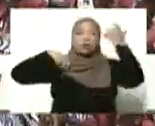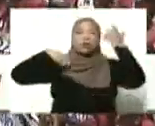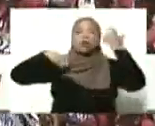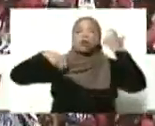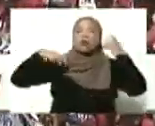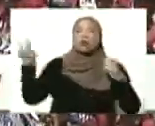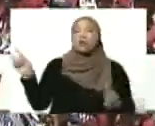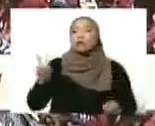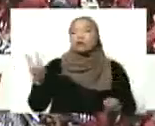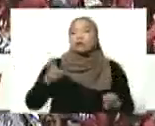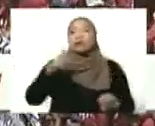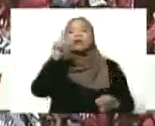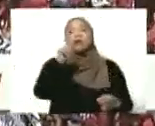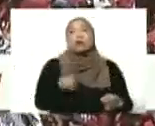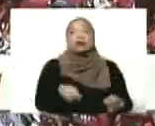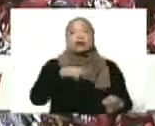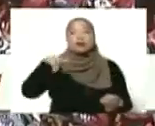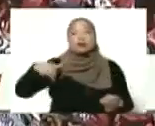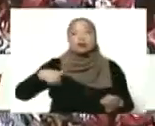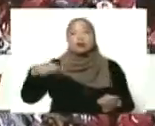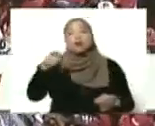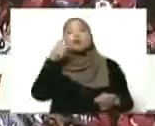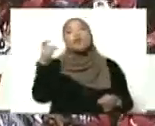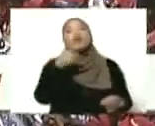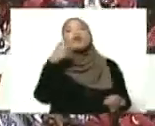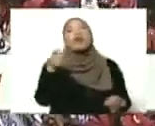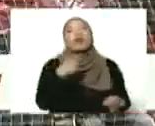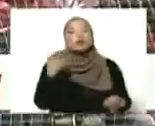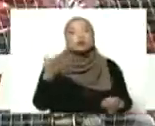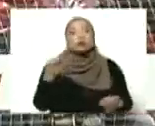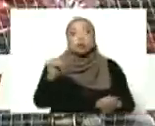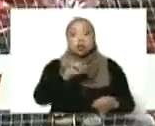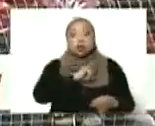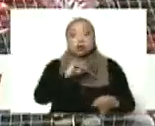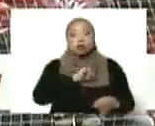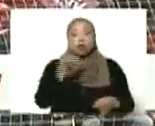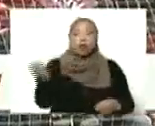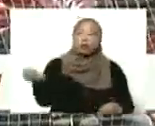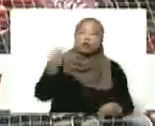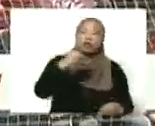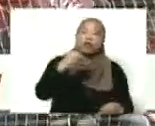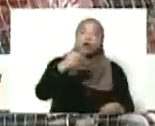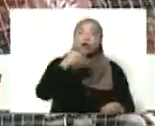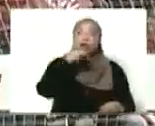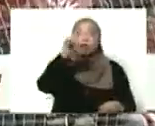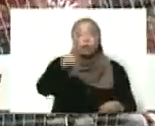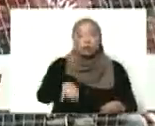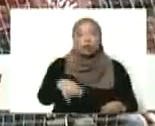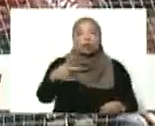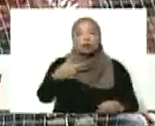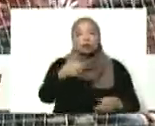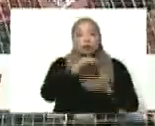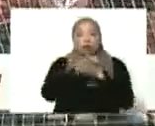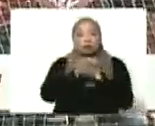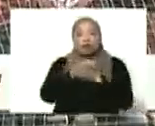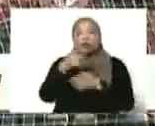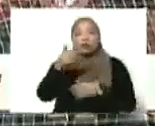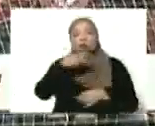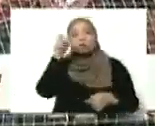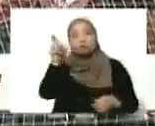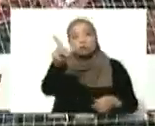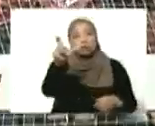Hay venezolanos también que nosotros tenemos que buscarlos, invitarlos, sumarlos. Por eso decimos que los brazos del Partido